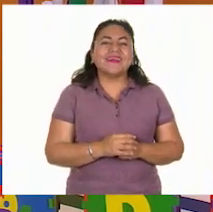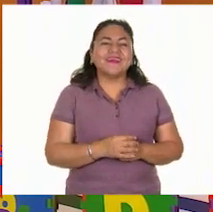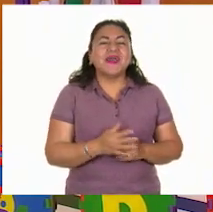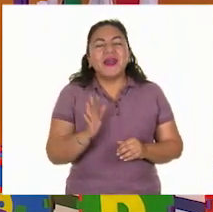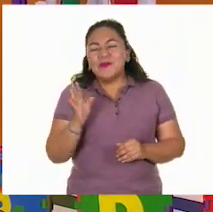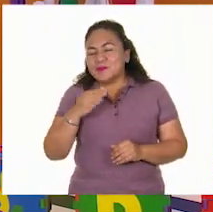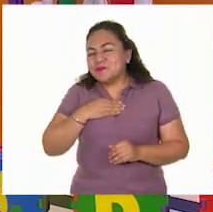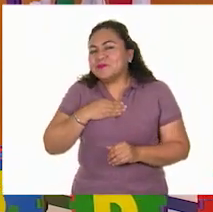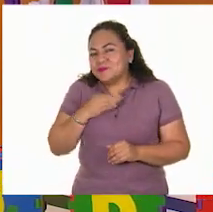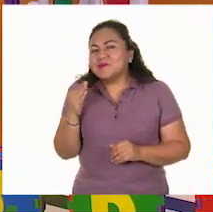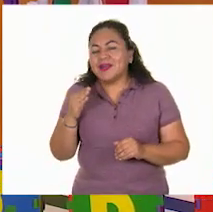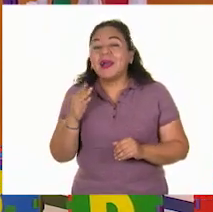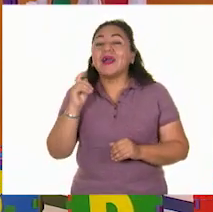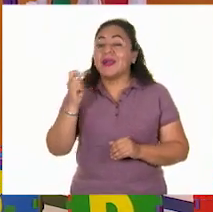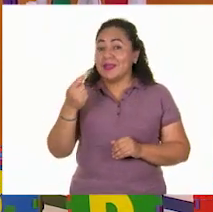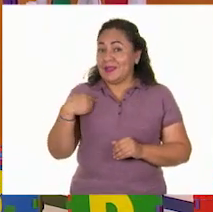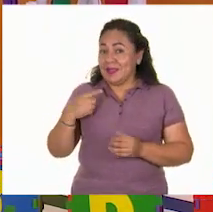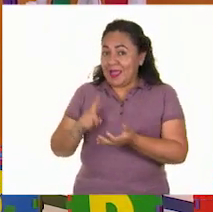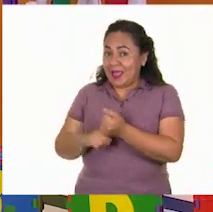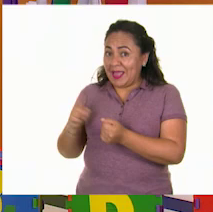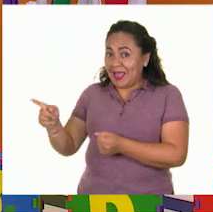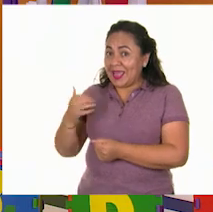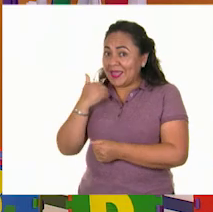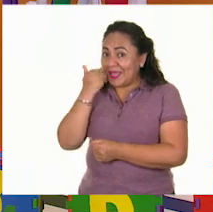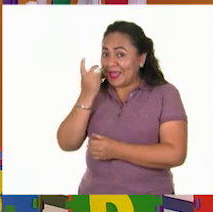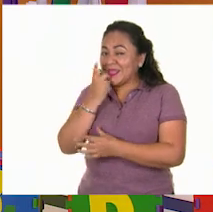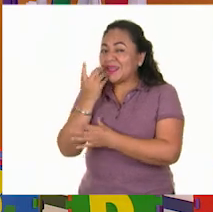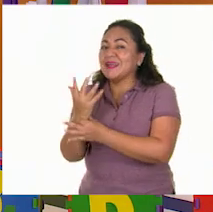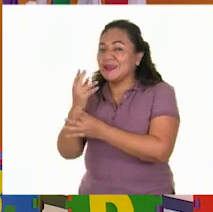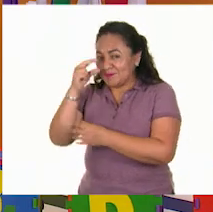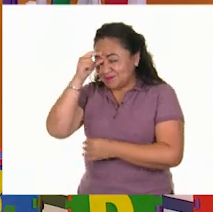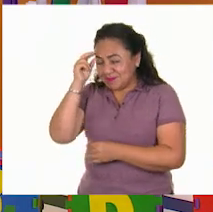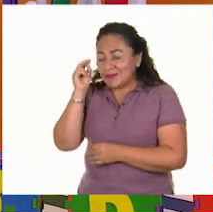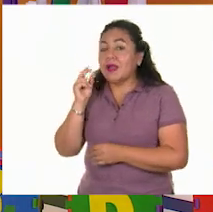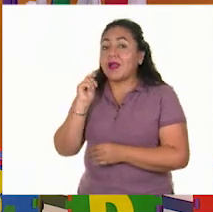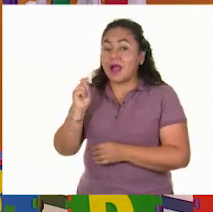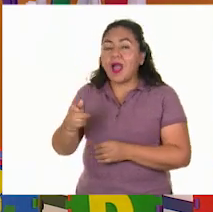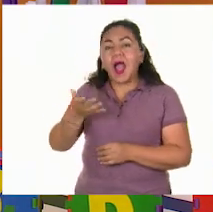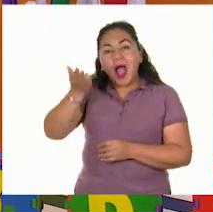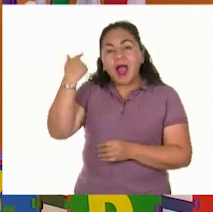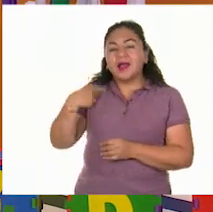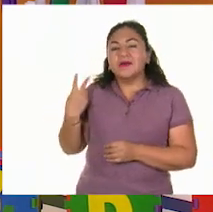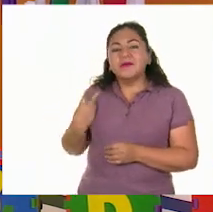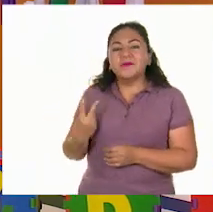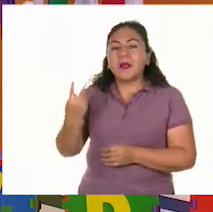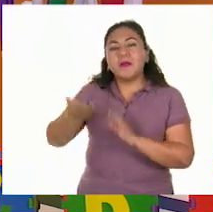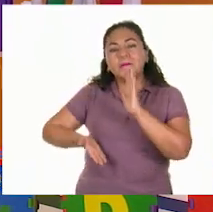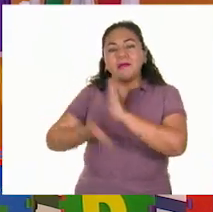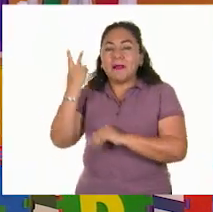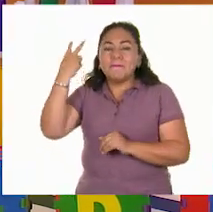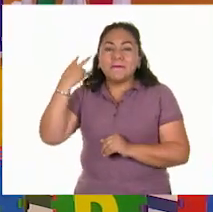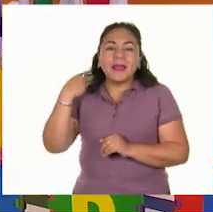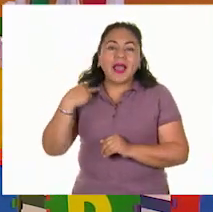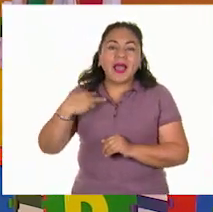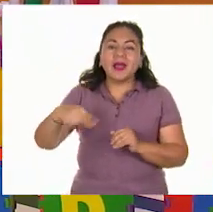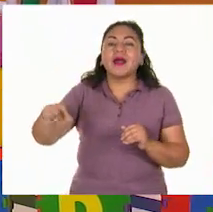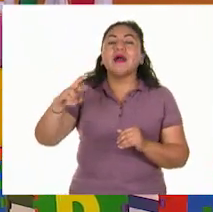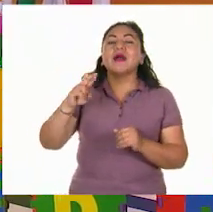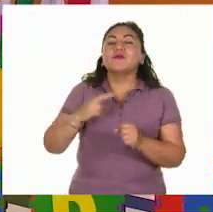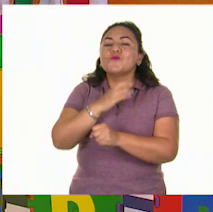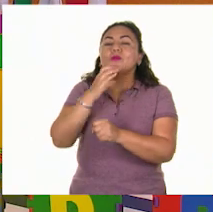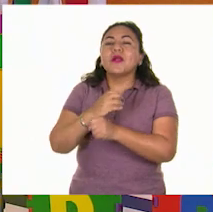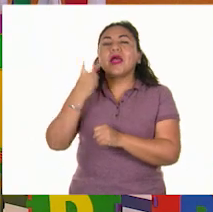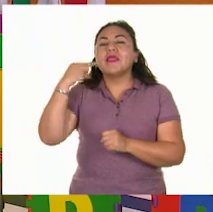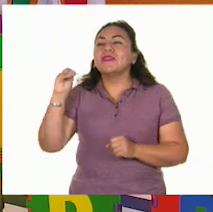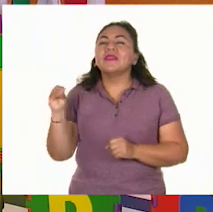Bueno, lo que nuestro querido Oscar quiso decir es que fue de cuando nos fuimos de viaje por la República a ver